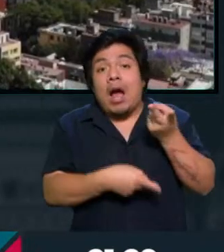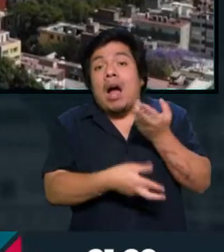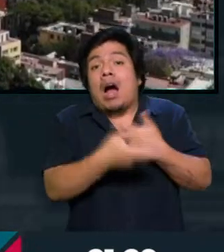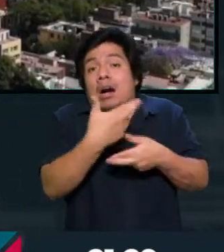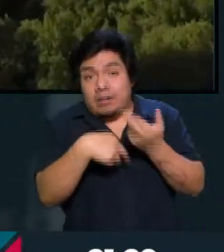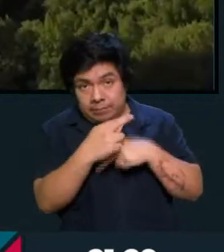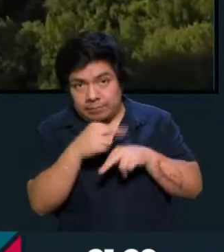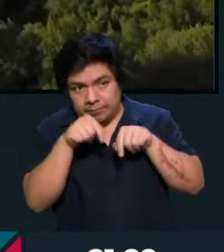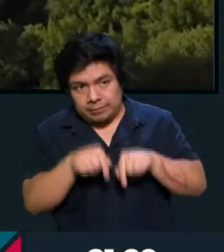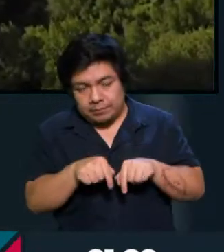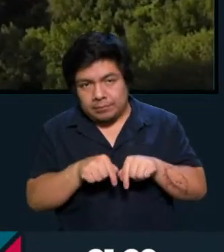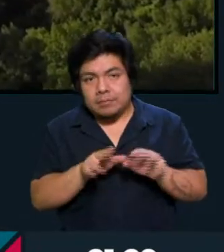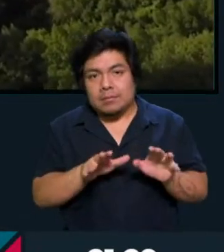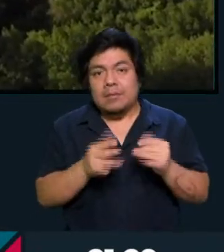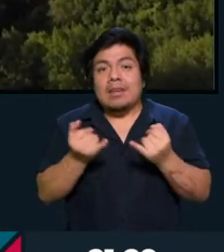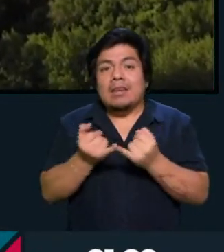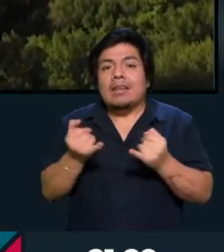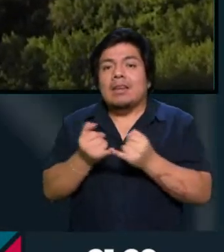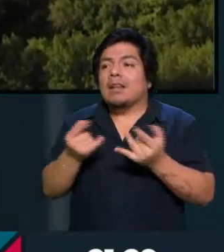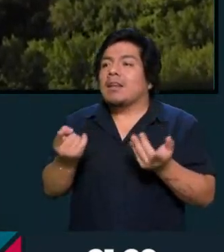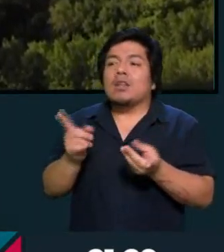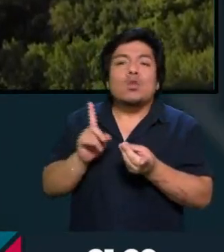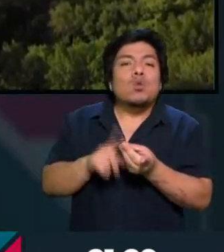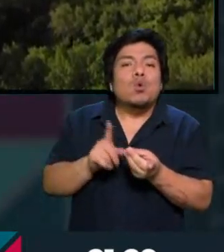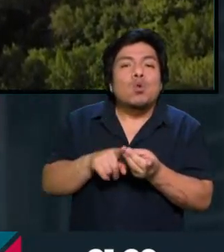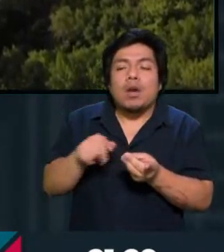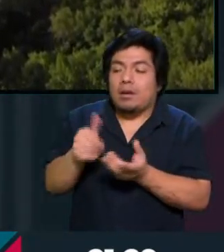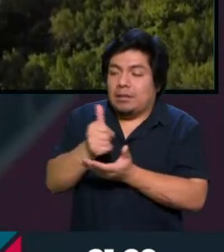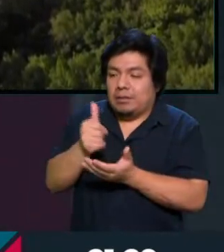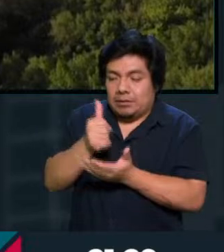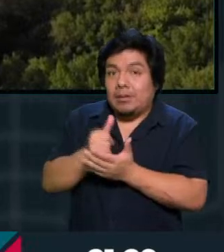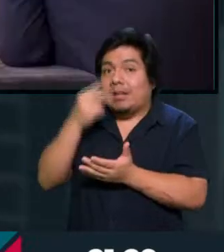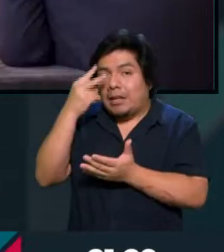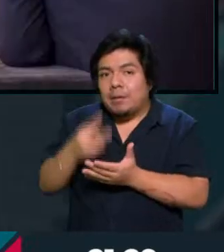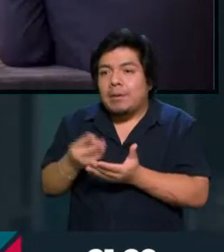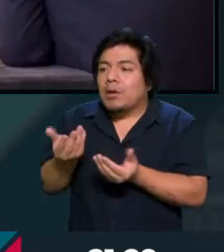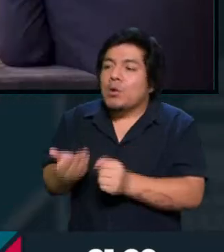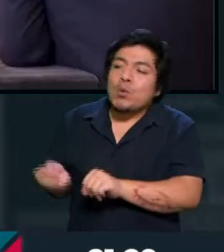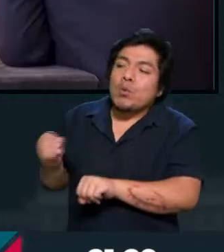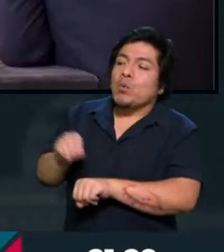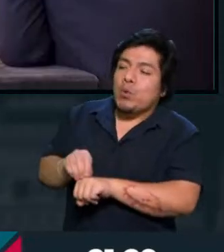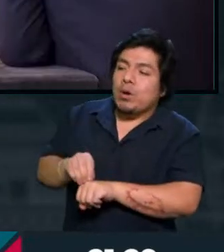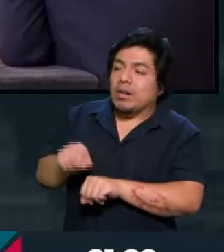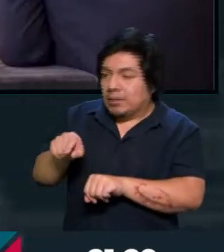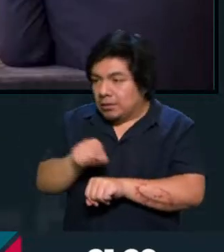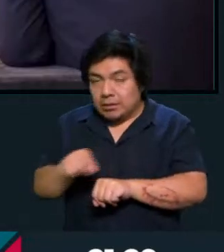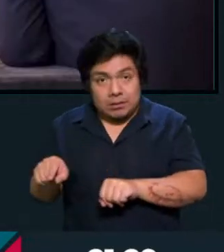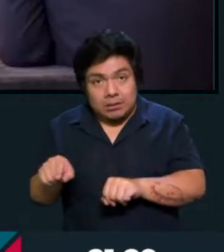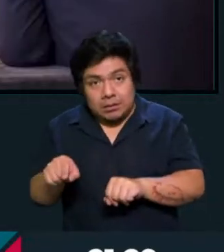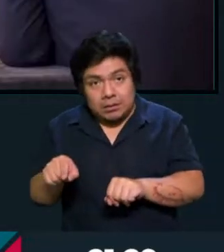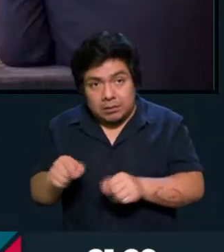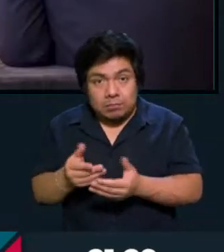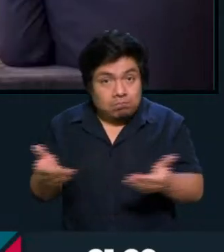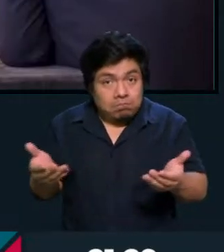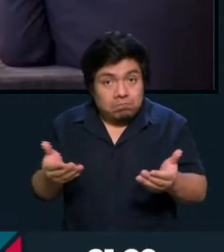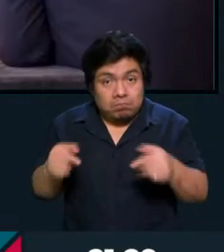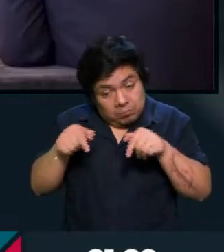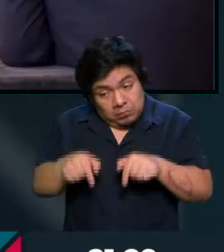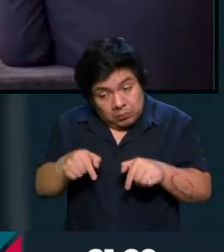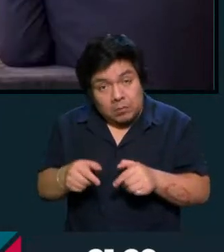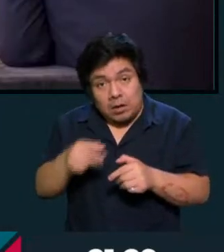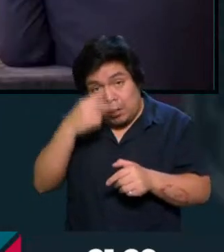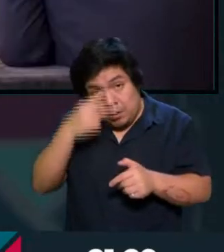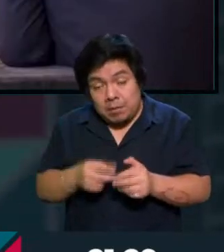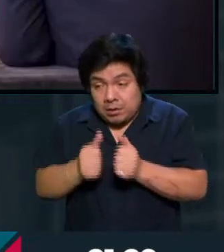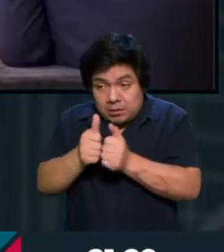como tú bien decías, el establecimiento en una ciudad como la Ciudad de México, de quienes al final de cuentas quedaron aquí en México,